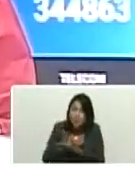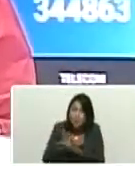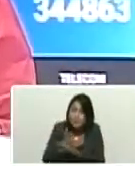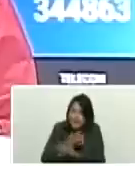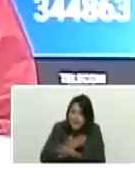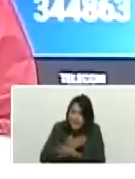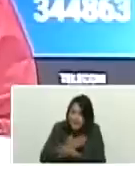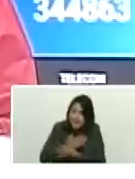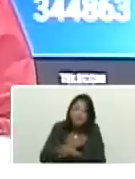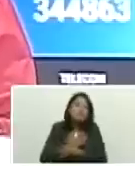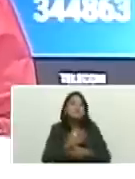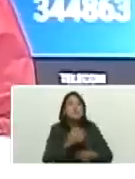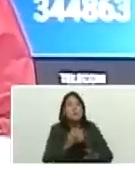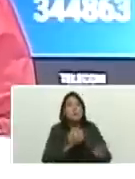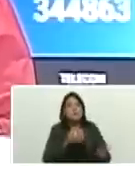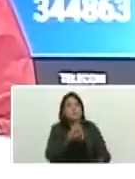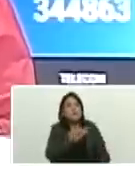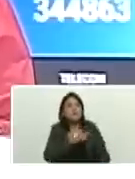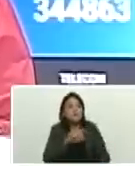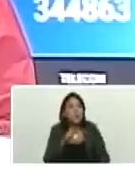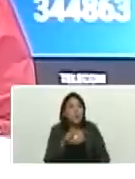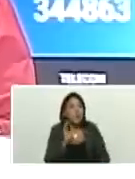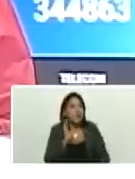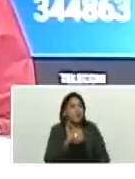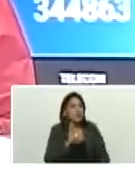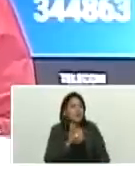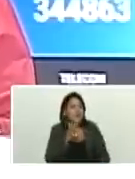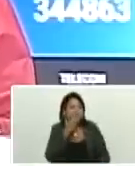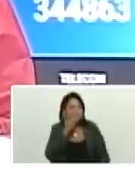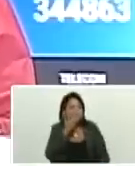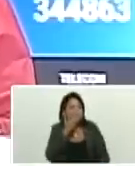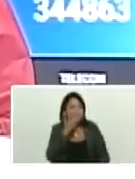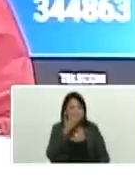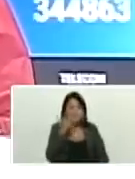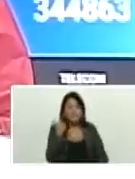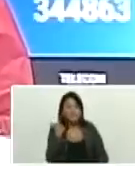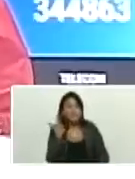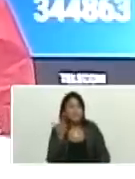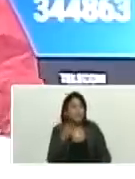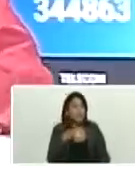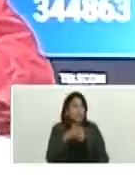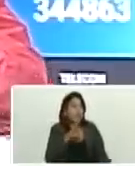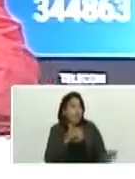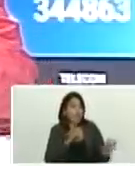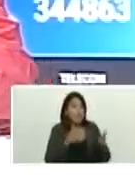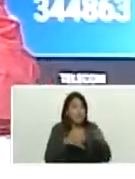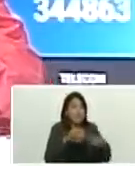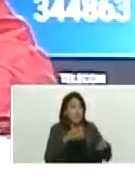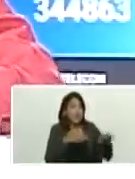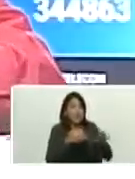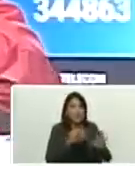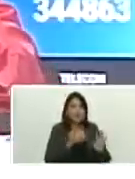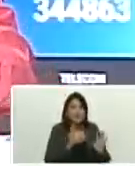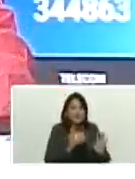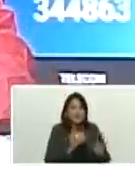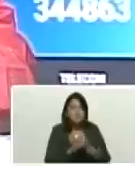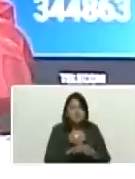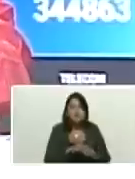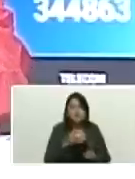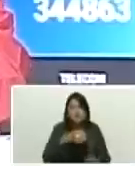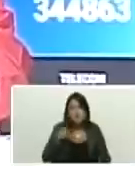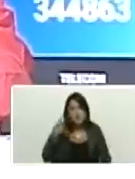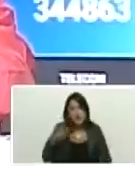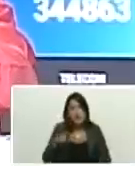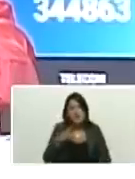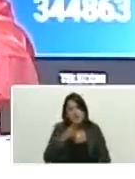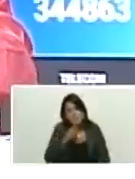de izquierda y vendió sus principios. Yo tengo algunos secretos que decir. No los voy a decir hoy porque no voy a manchar con